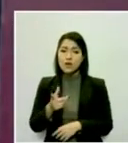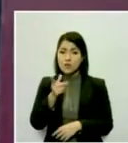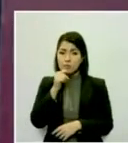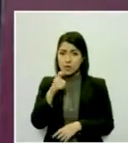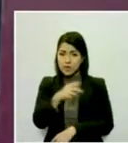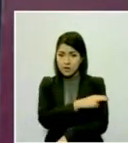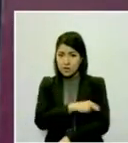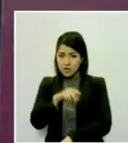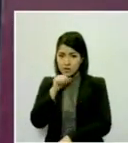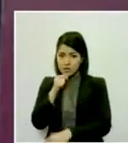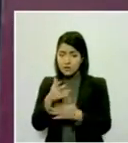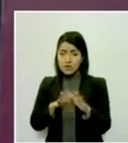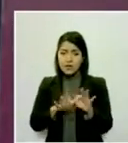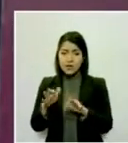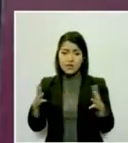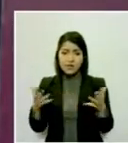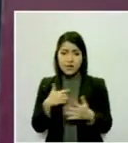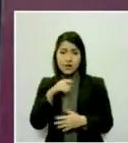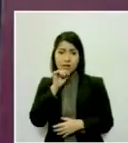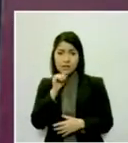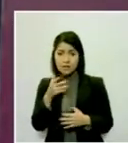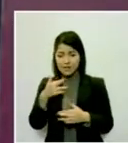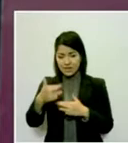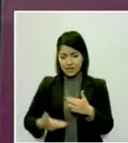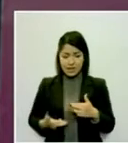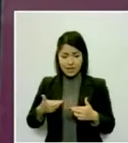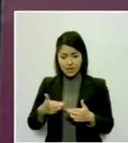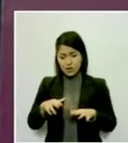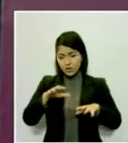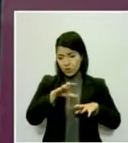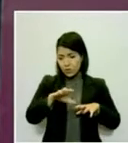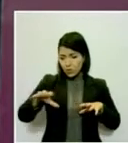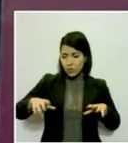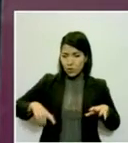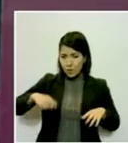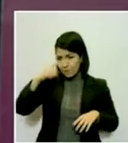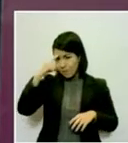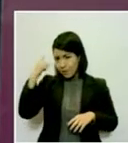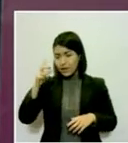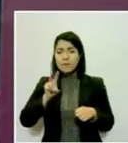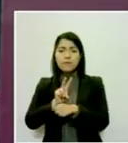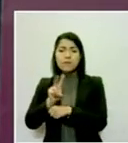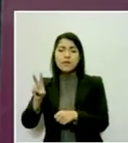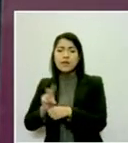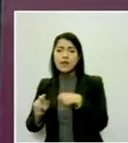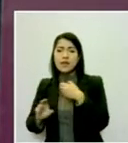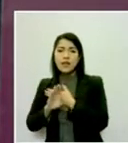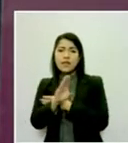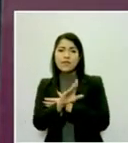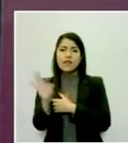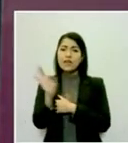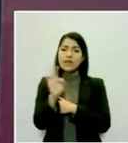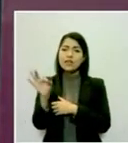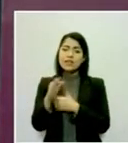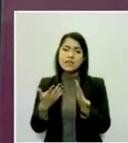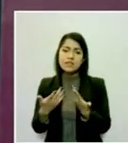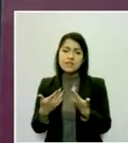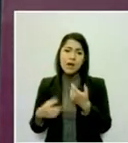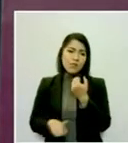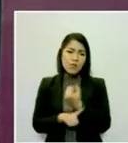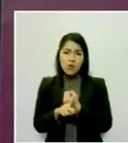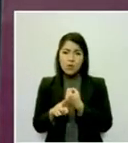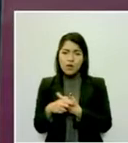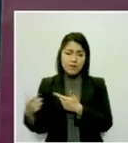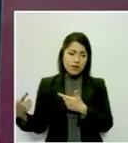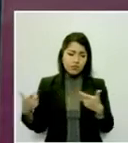desplegando algún tipo de operativo en estas regiones, supongo, para también evitar algún tipo de confrontación?